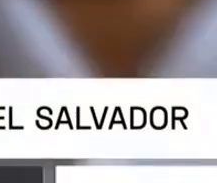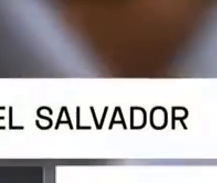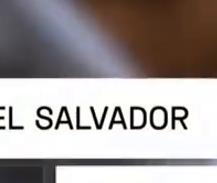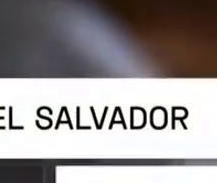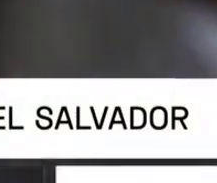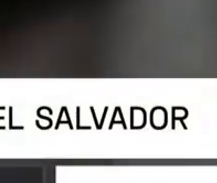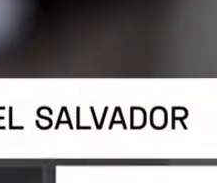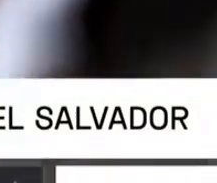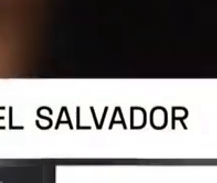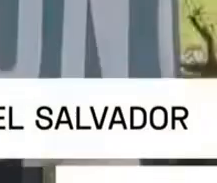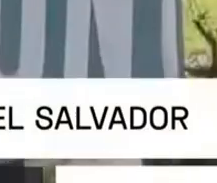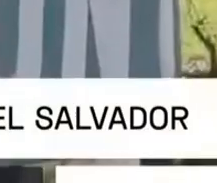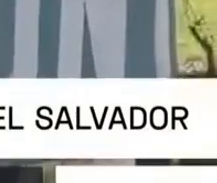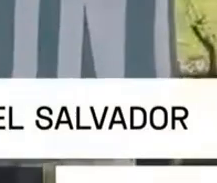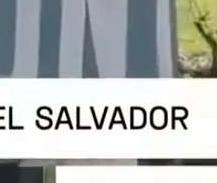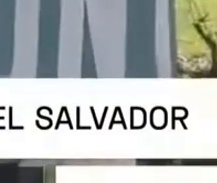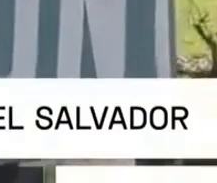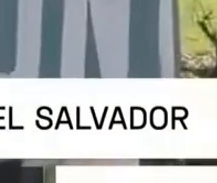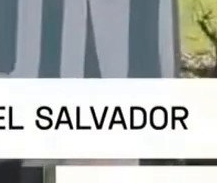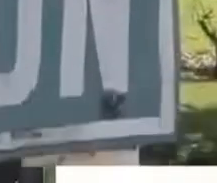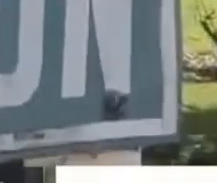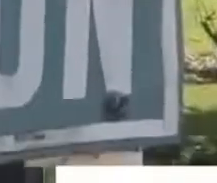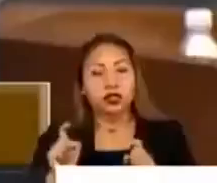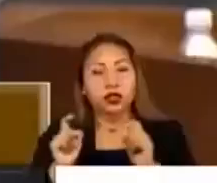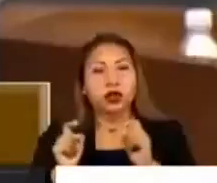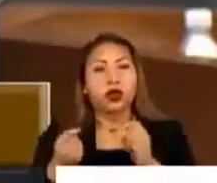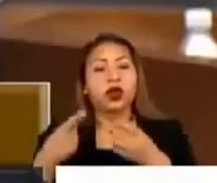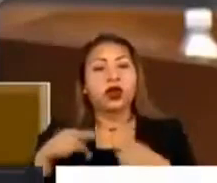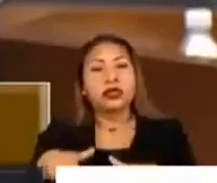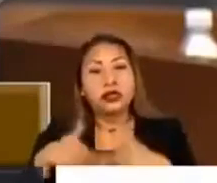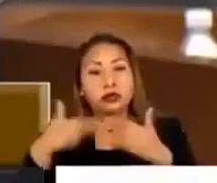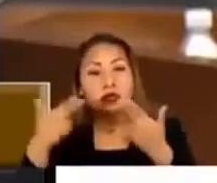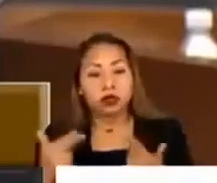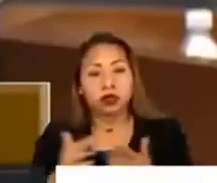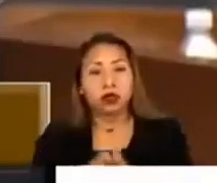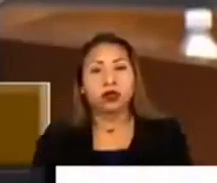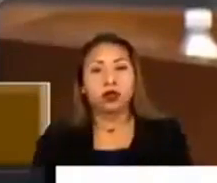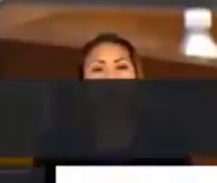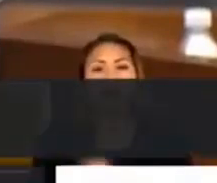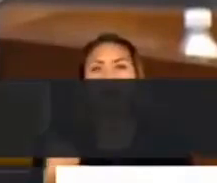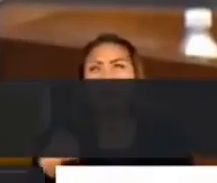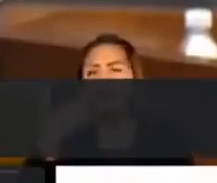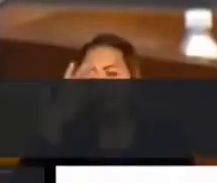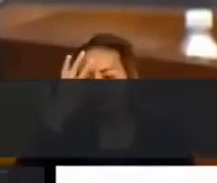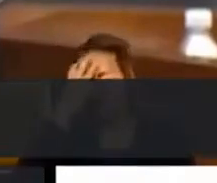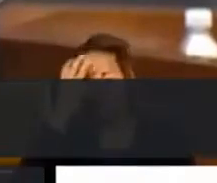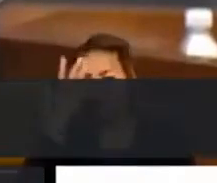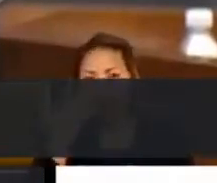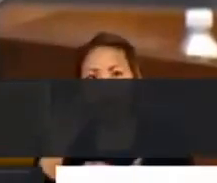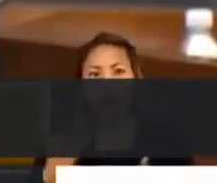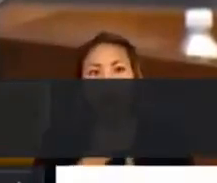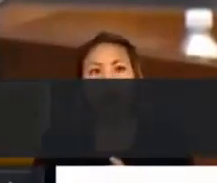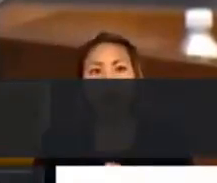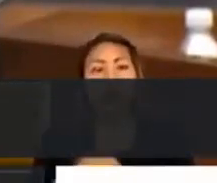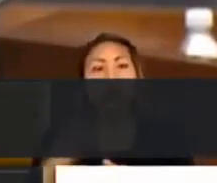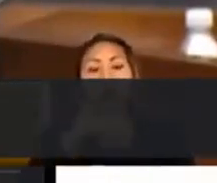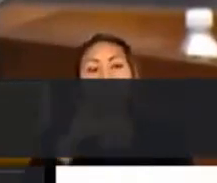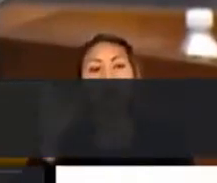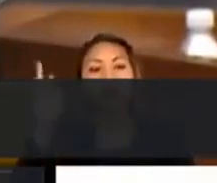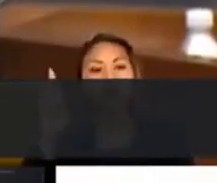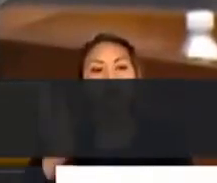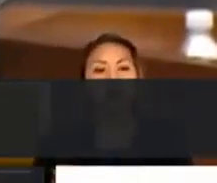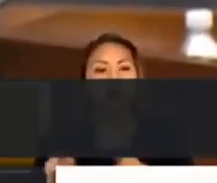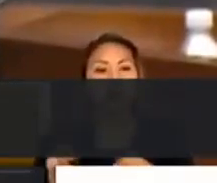países todavía no se encuentran preparados pero países como el salvador en donde se está entregando computadoras a todos